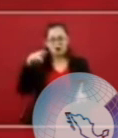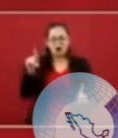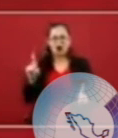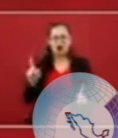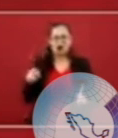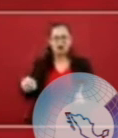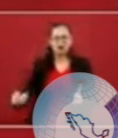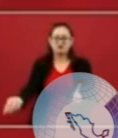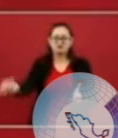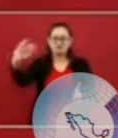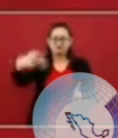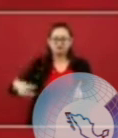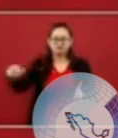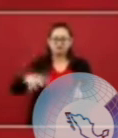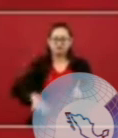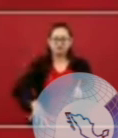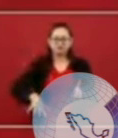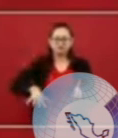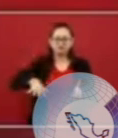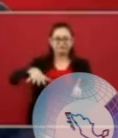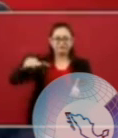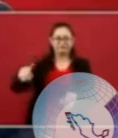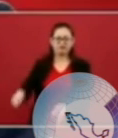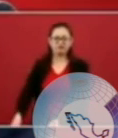sacar la gasolina,